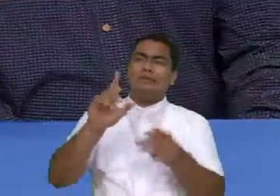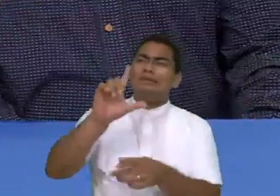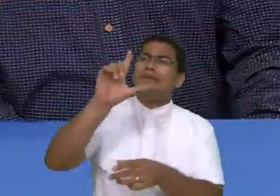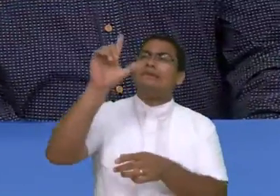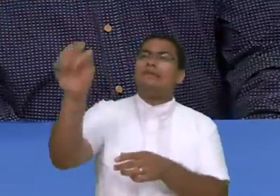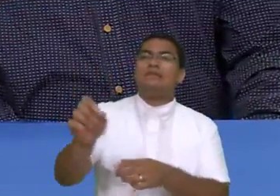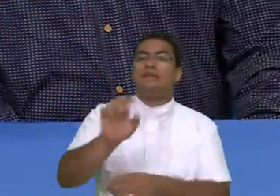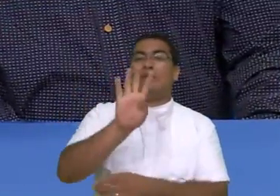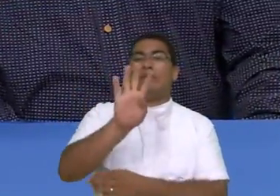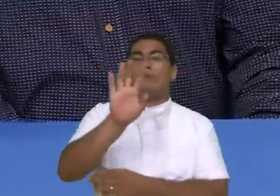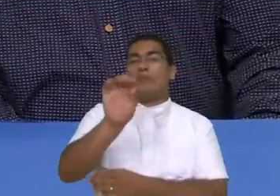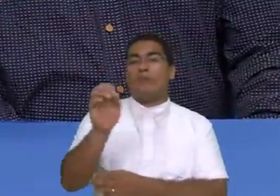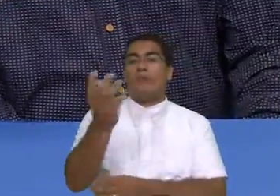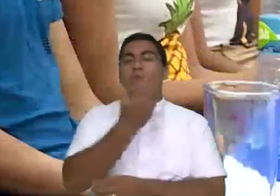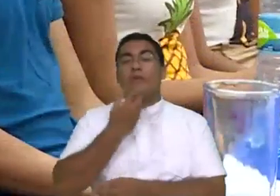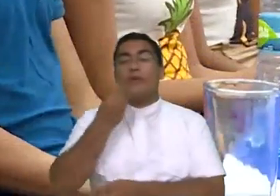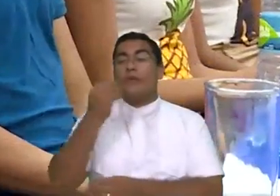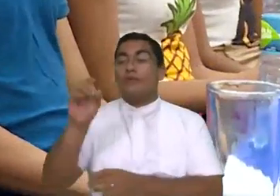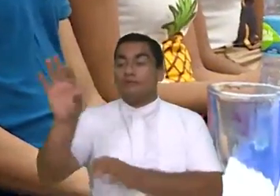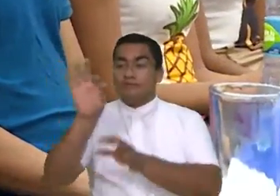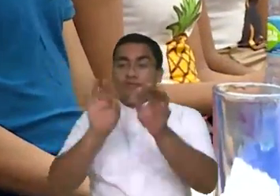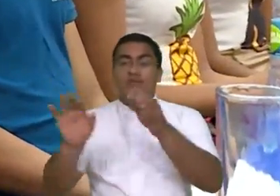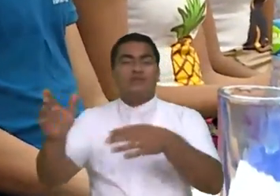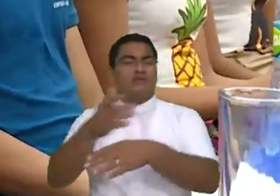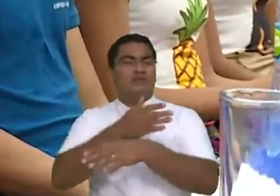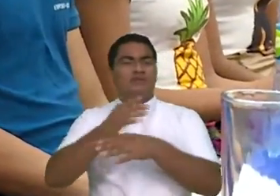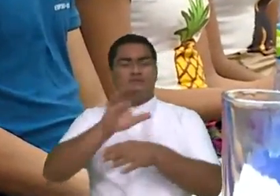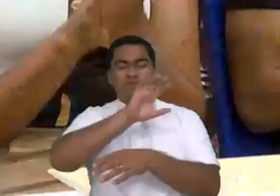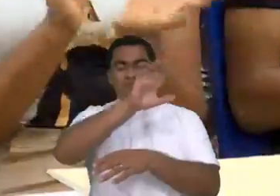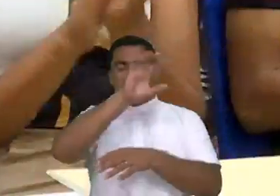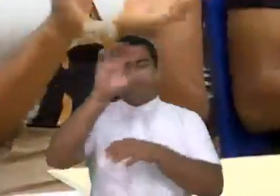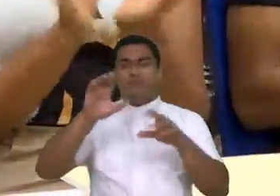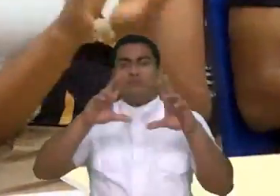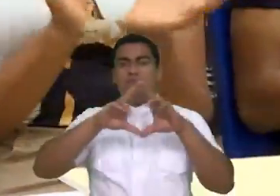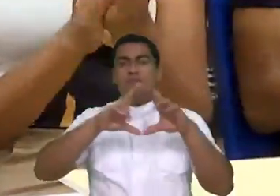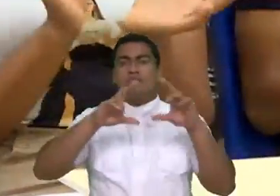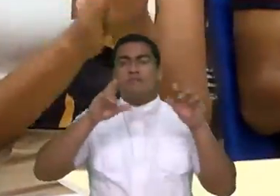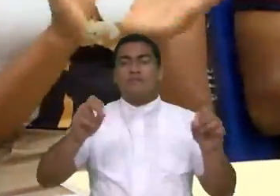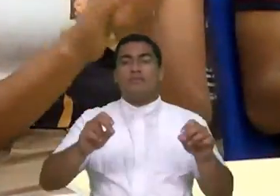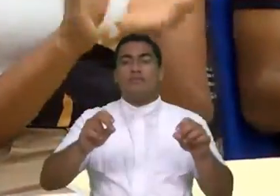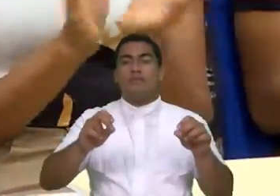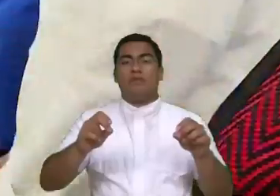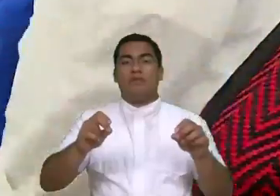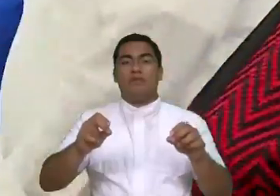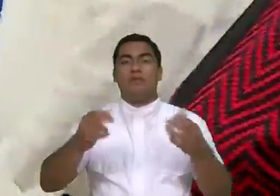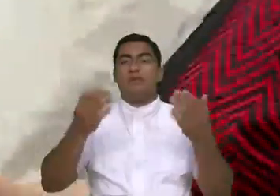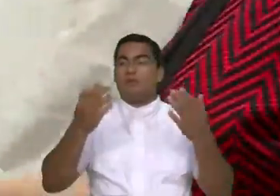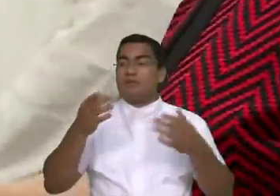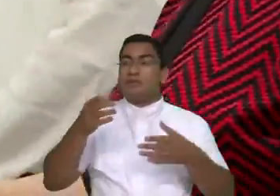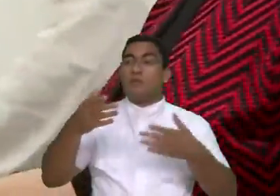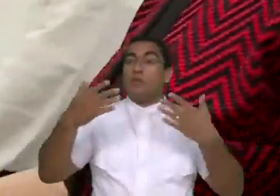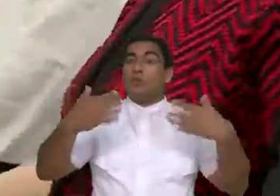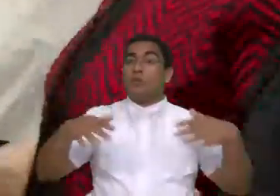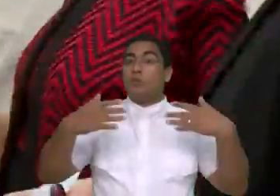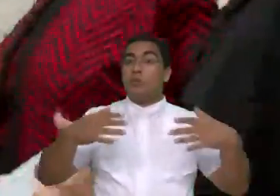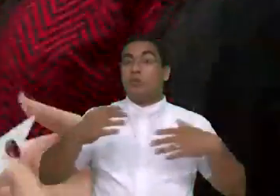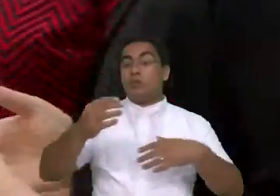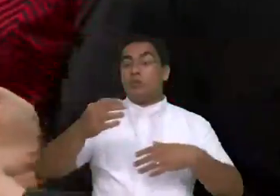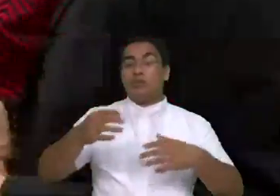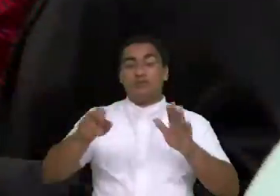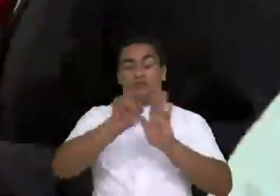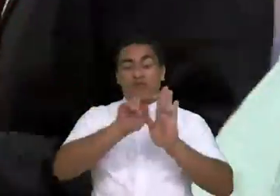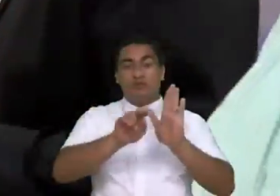son 40 los beneficiados que vinieron de los distintos departamentos del país. Cada uno de ellos fueron destacados en excelencia